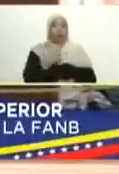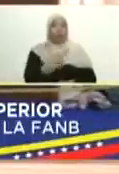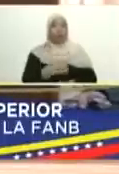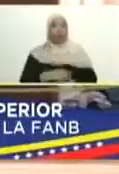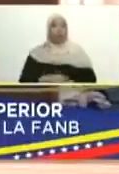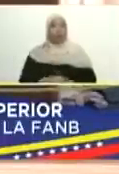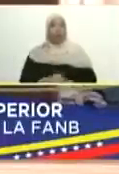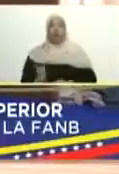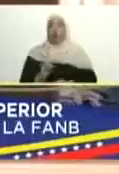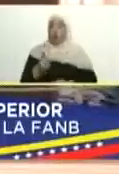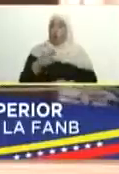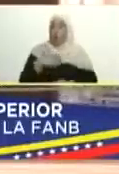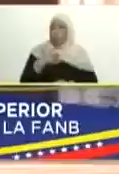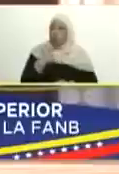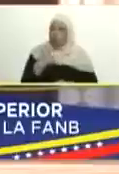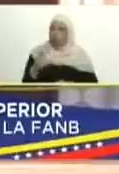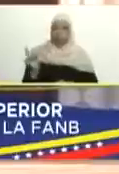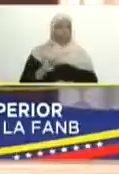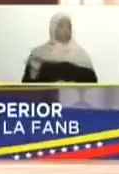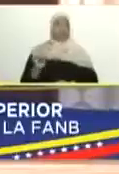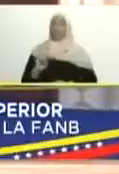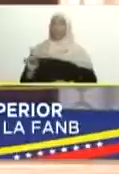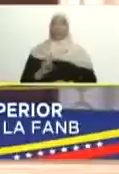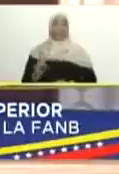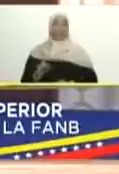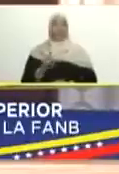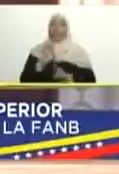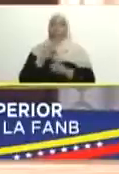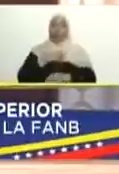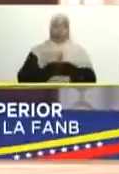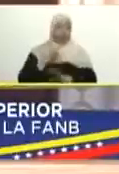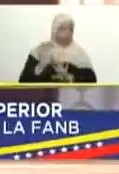¿O todavía no? Todavía no, correcto.